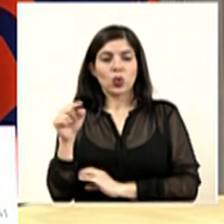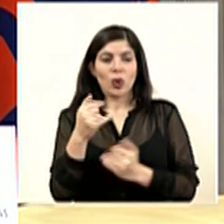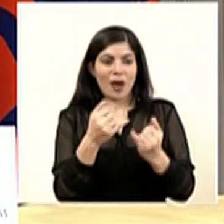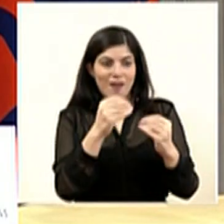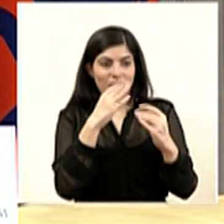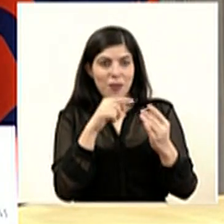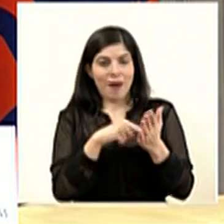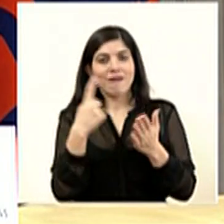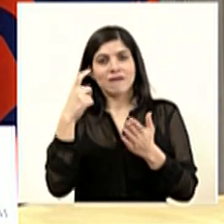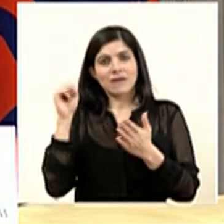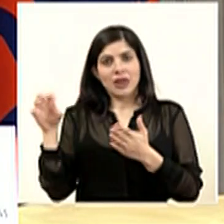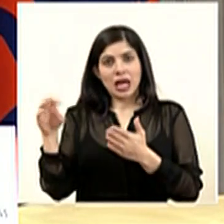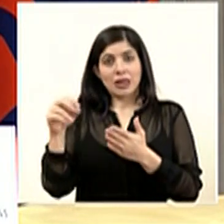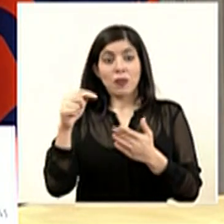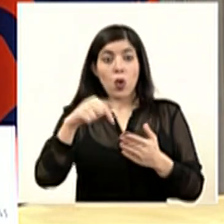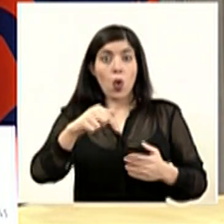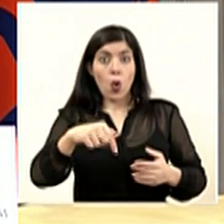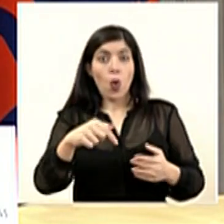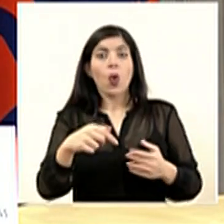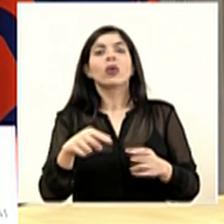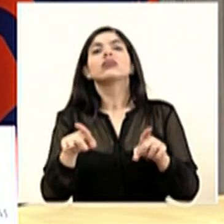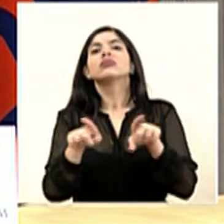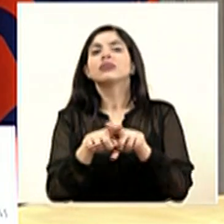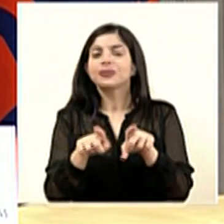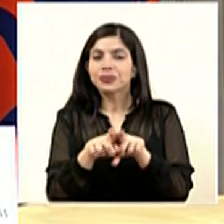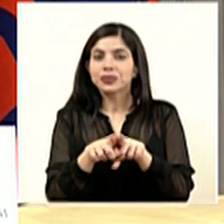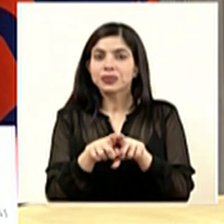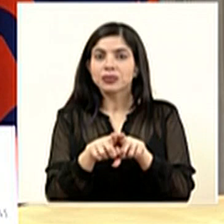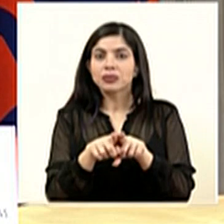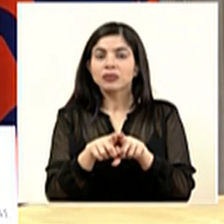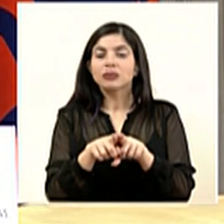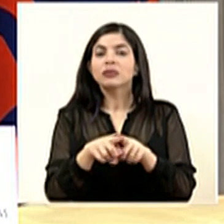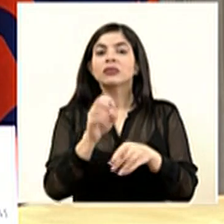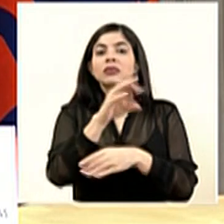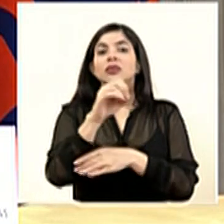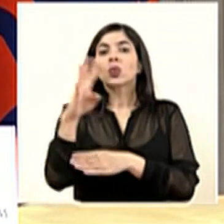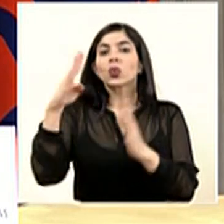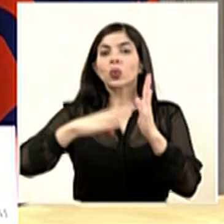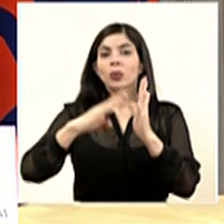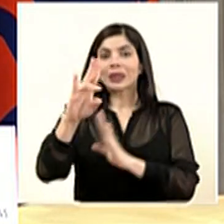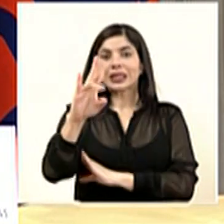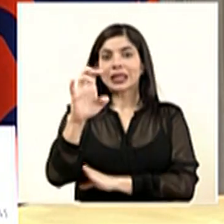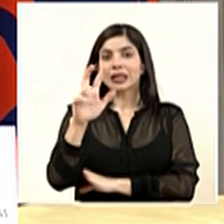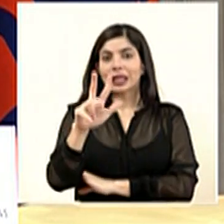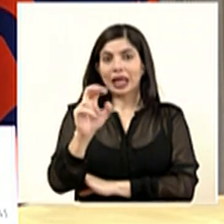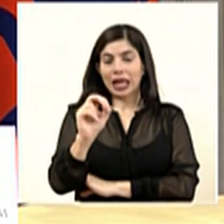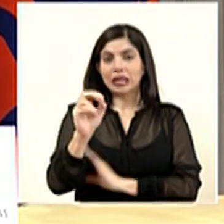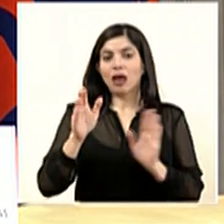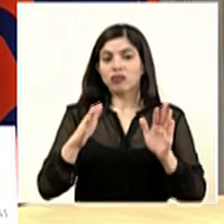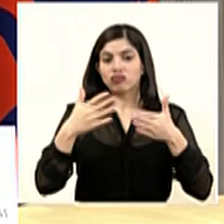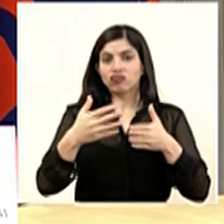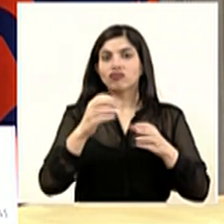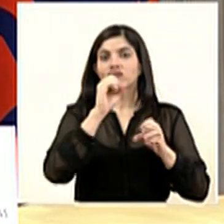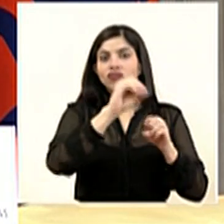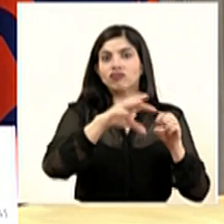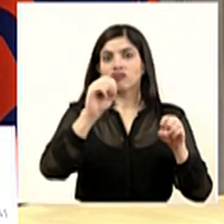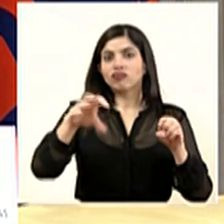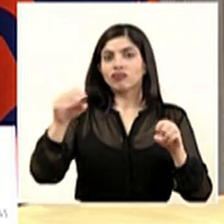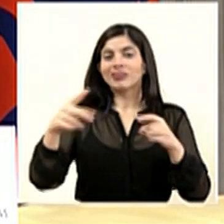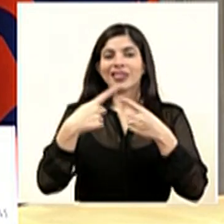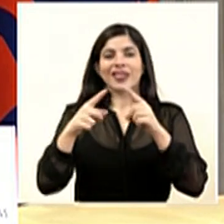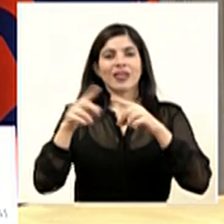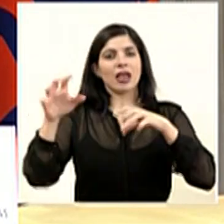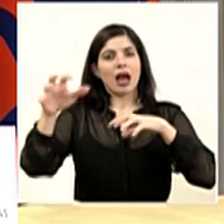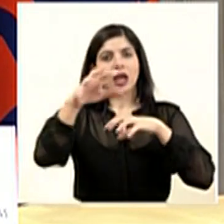disponemos hasta el día de hoy. Para hoy estamos además entregando 4,730 raciones en diferentes cantones